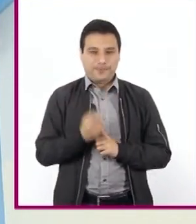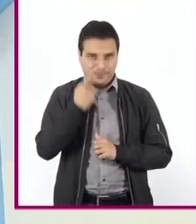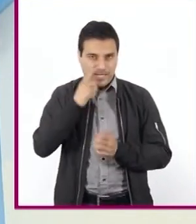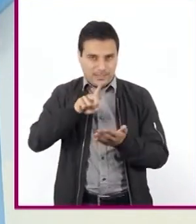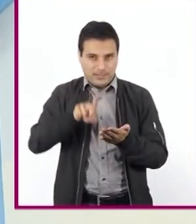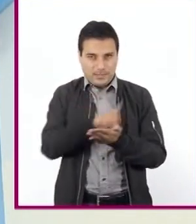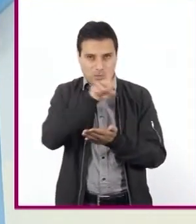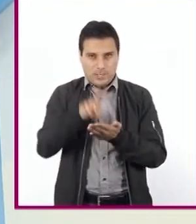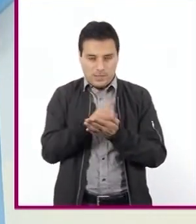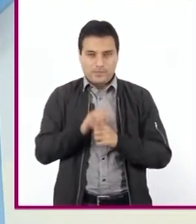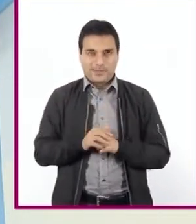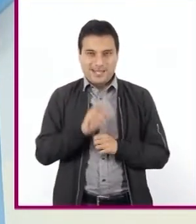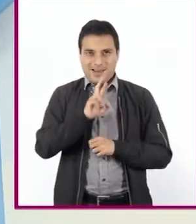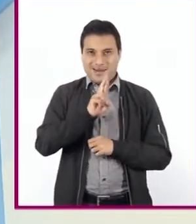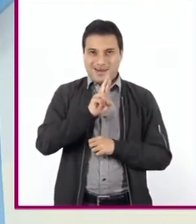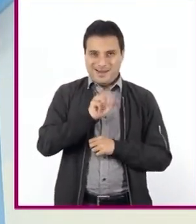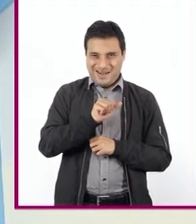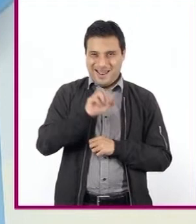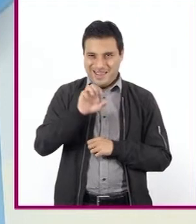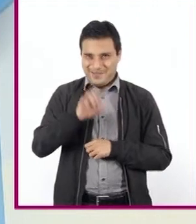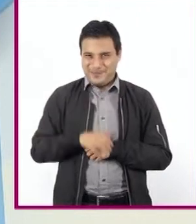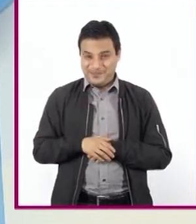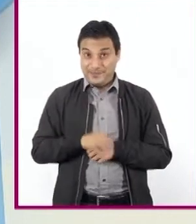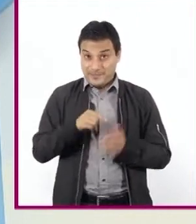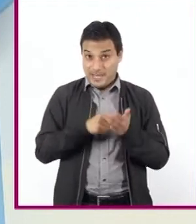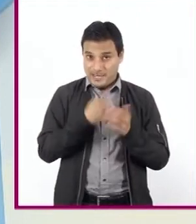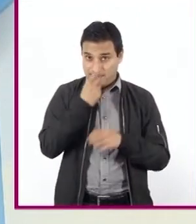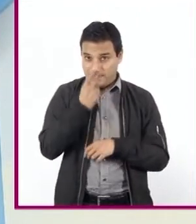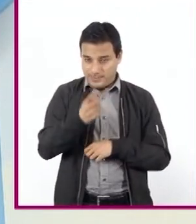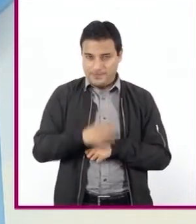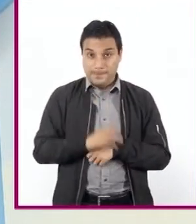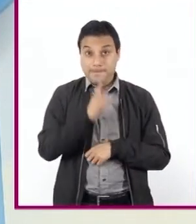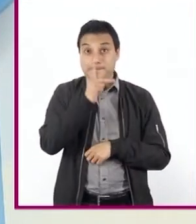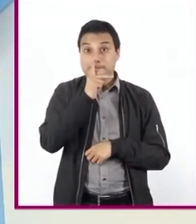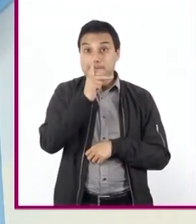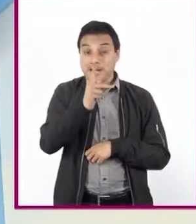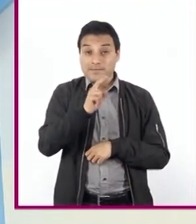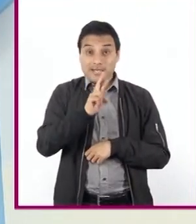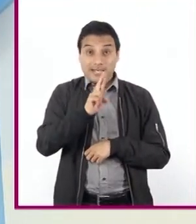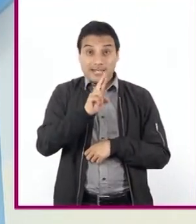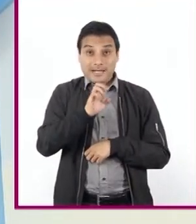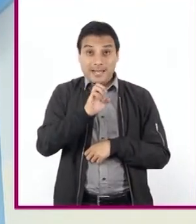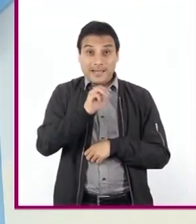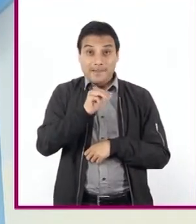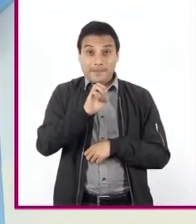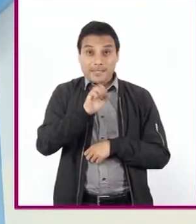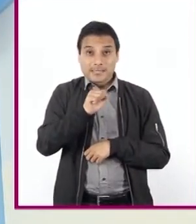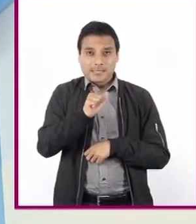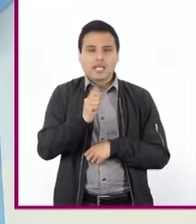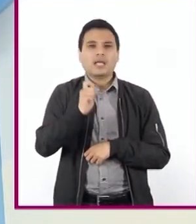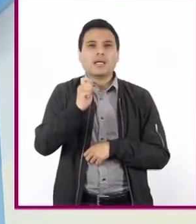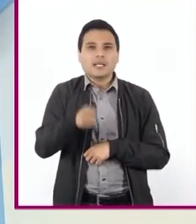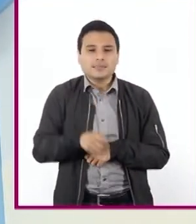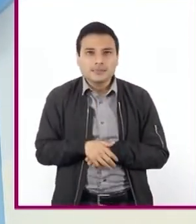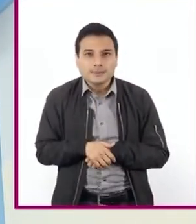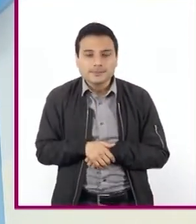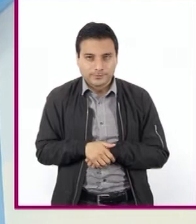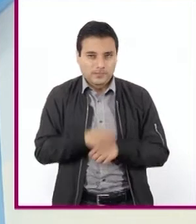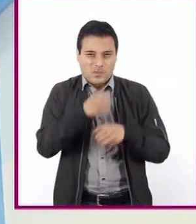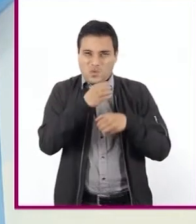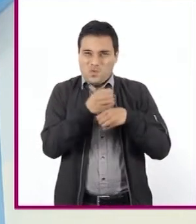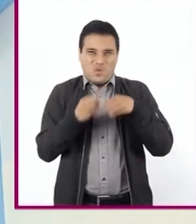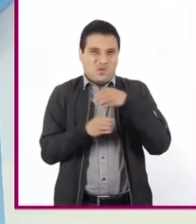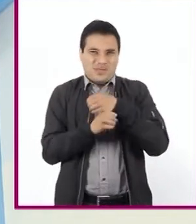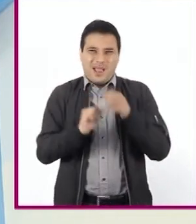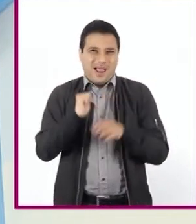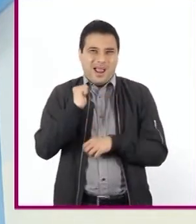la Real Academia Española, se le conoce como remesa a la remisión o envío de algo de